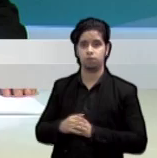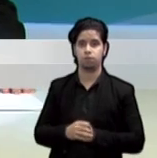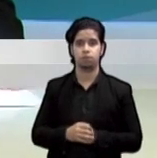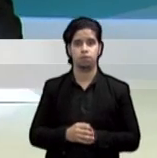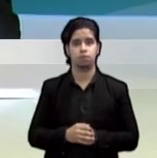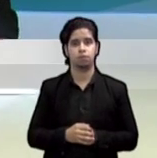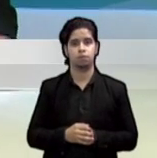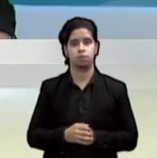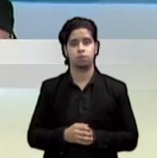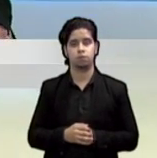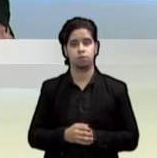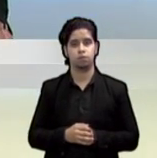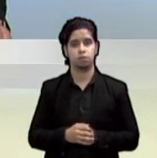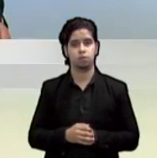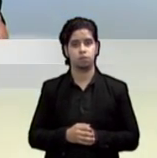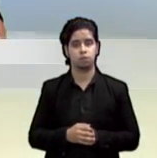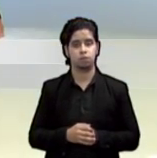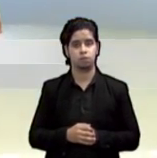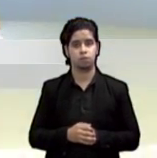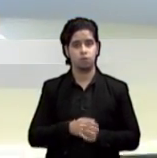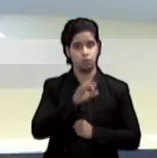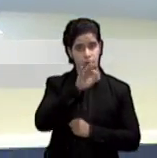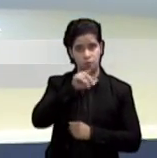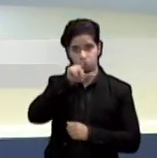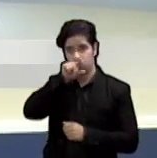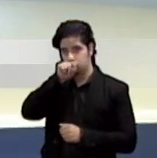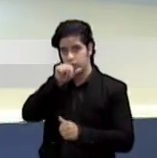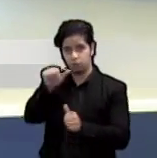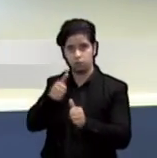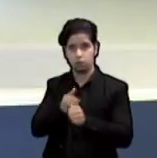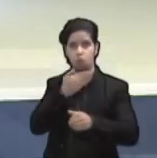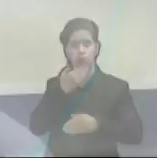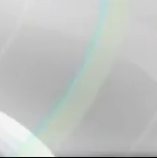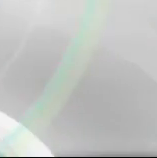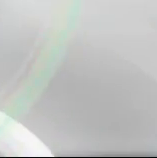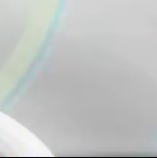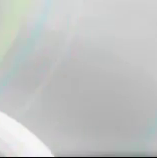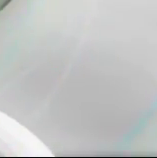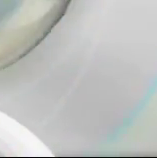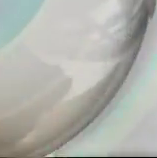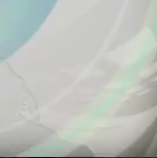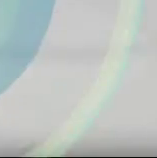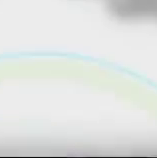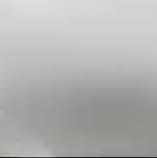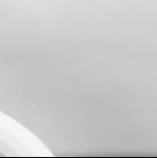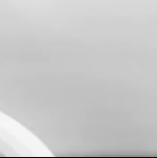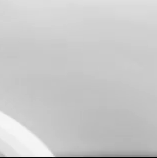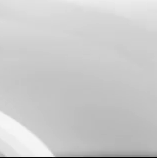noticias247.pr y síganos en nuestras redes en Facebook y Twitter. Buenas tardes.